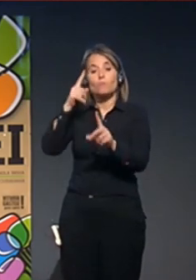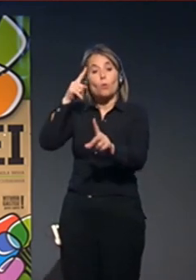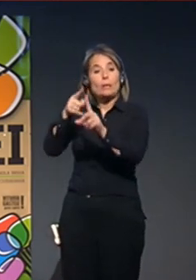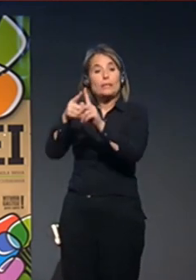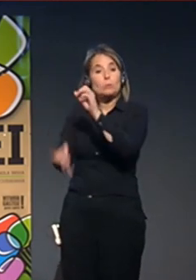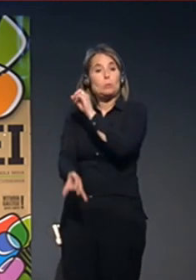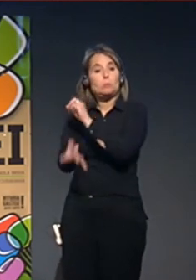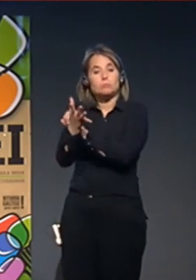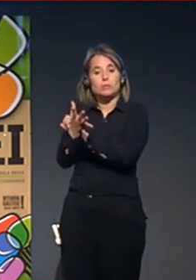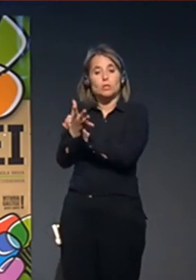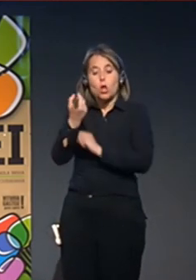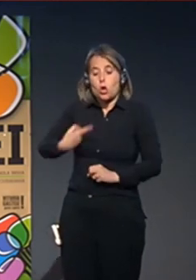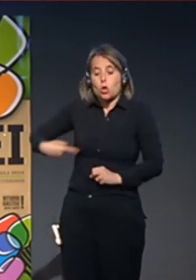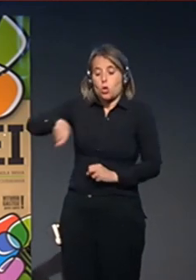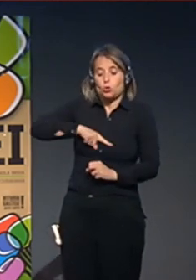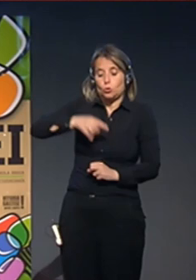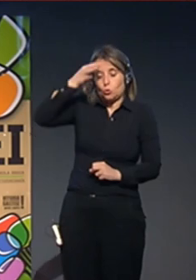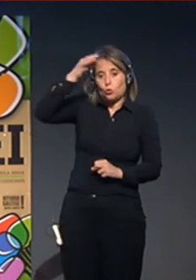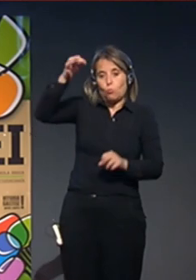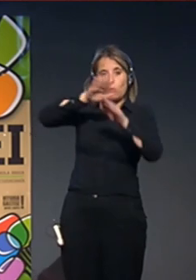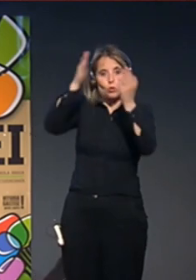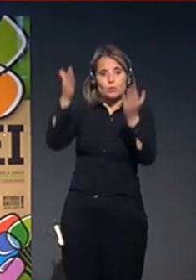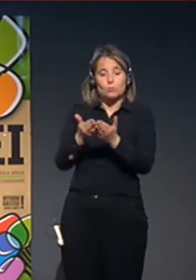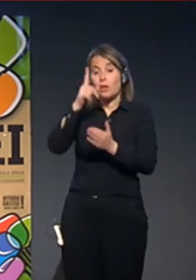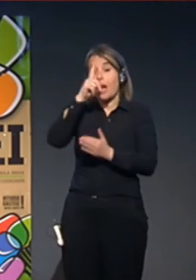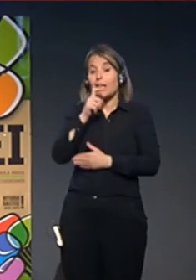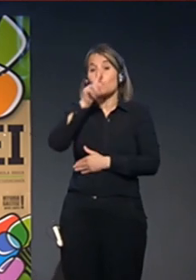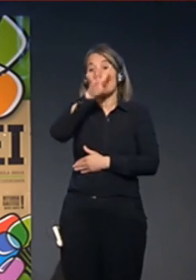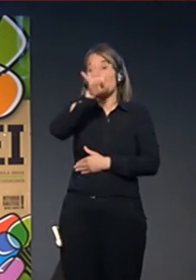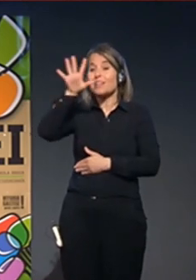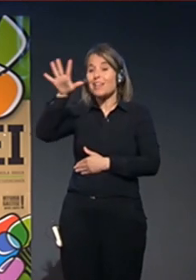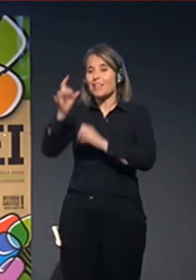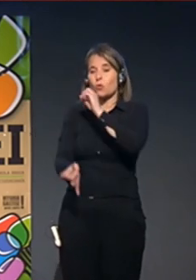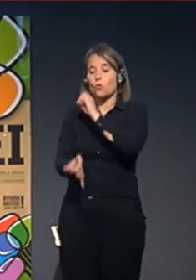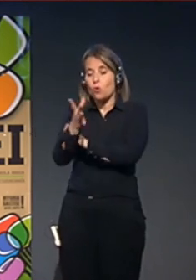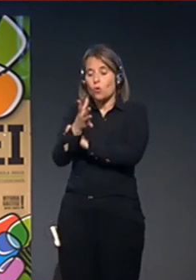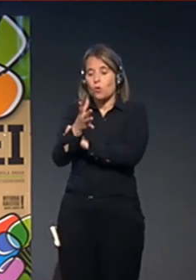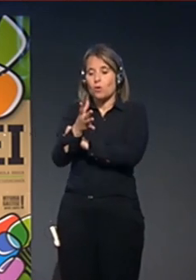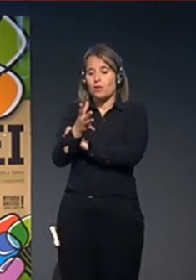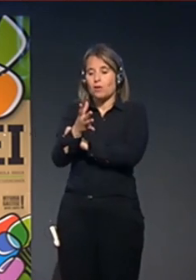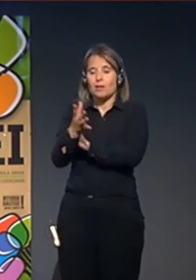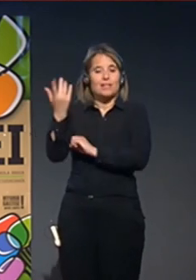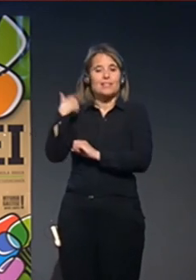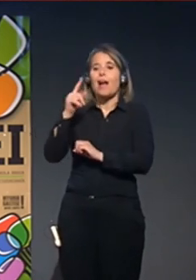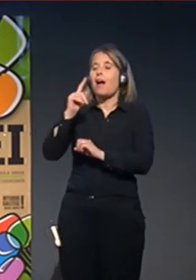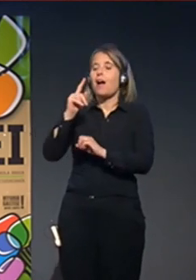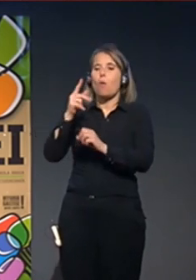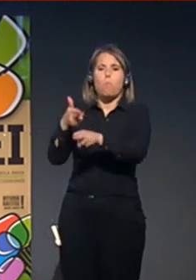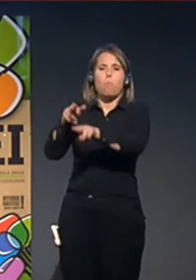principal era nosotros los pueblos del mundo cuando se crea en el año 45 hemos decidido sustituir Los cañones por el